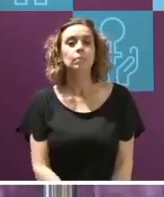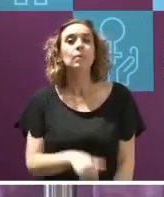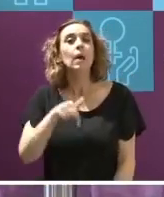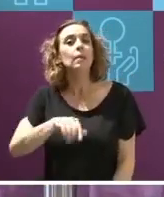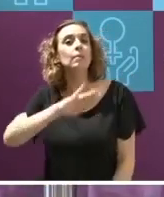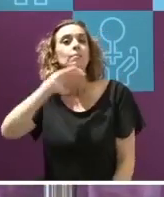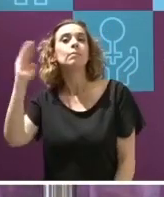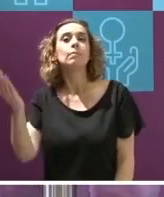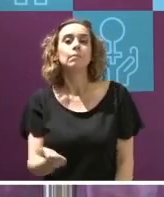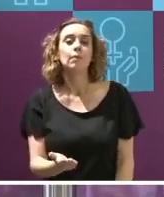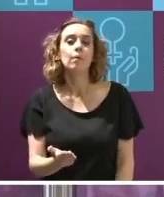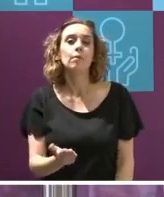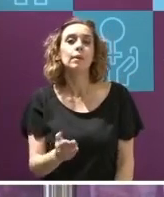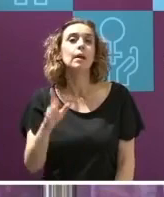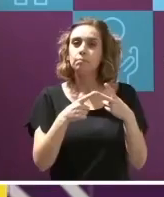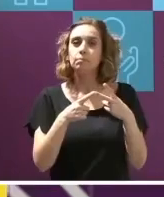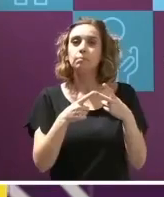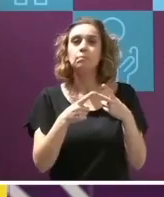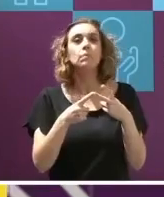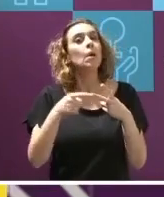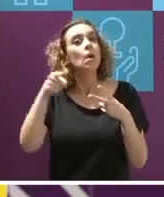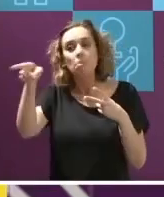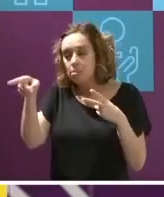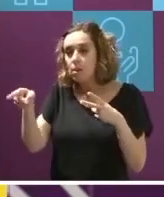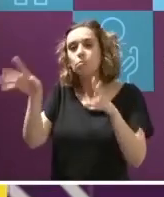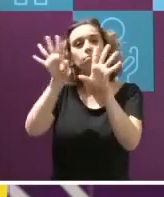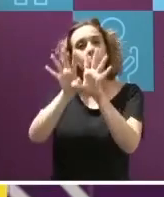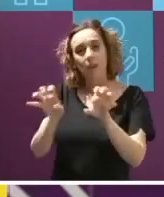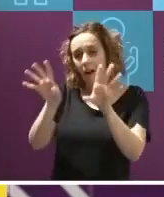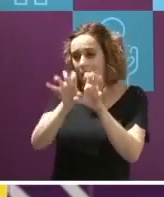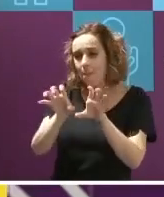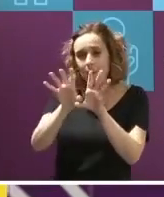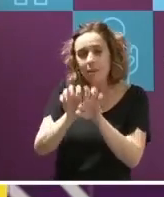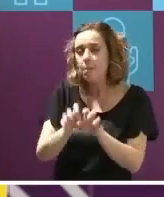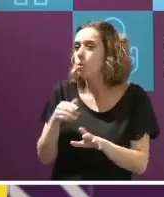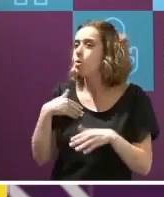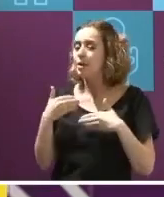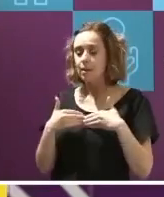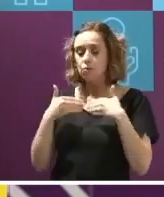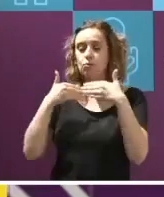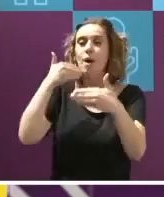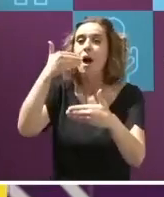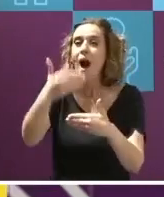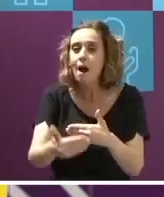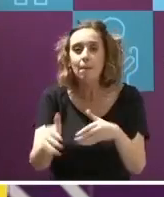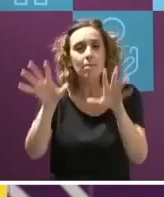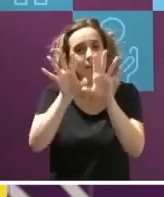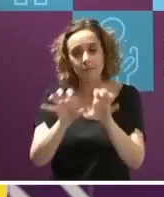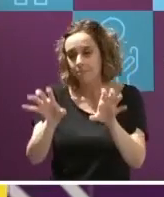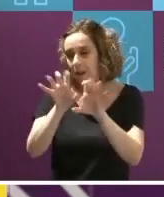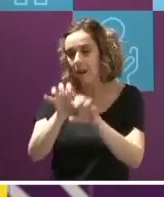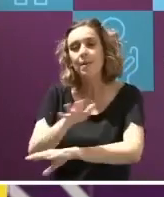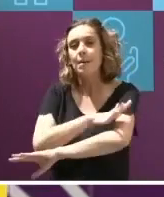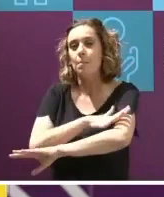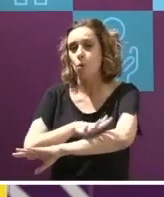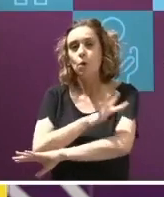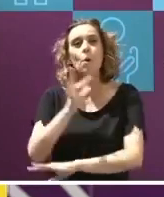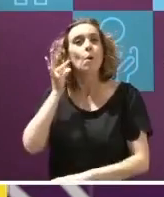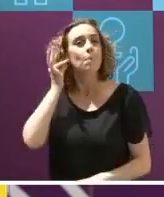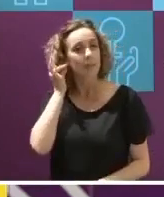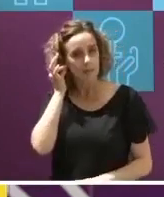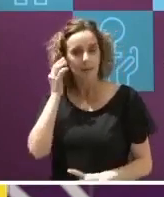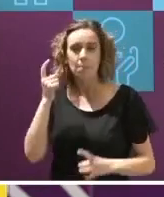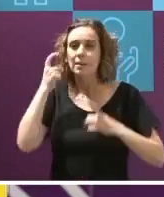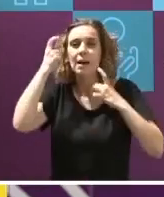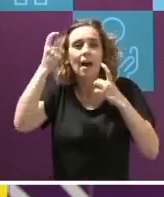afectan a la comunidad LGTBI. Aprendemos de ustedes y de sus avances, ministra, que son referentes en los esfuerzos